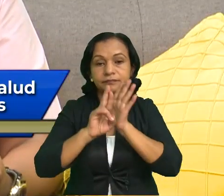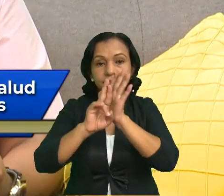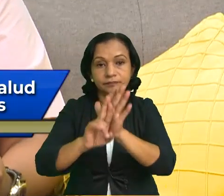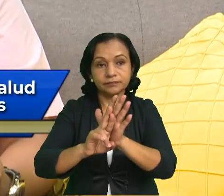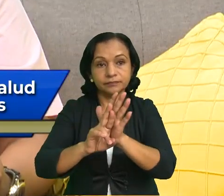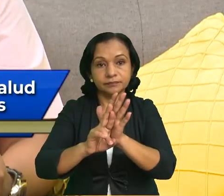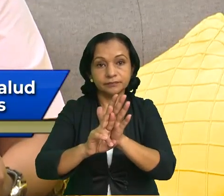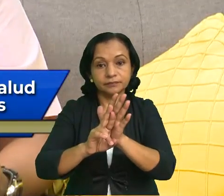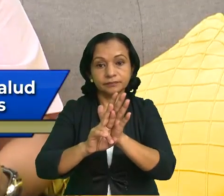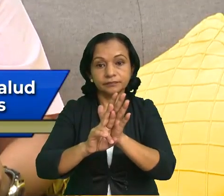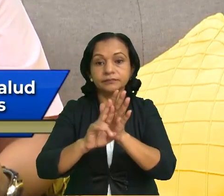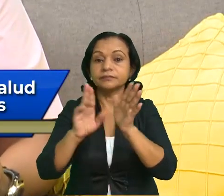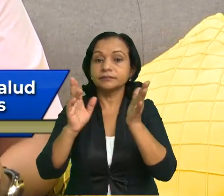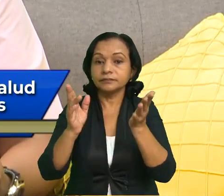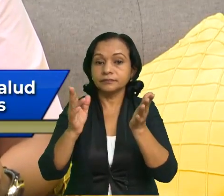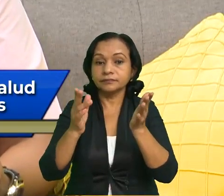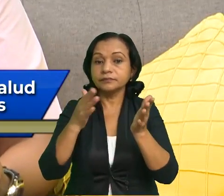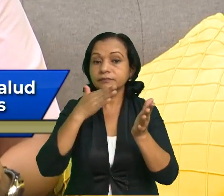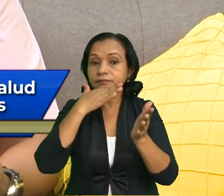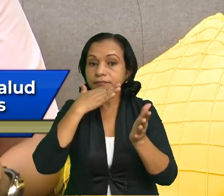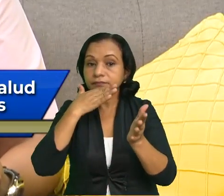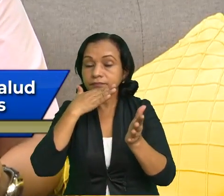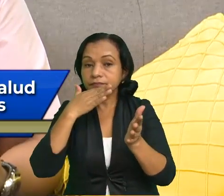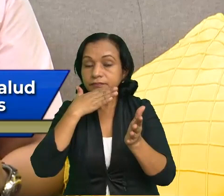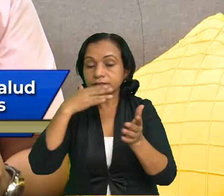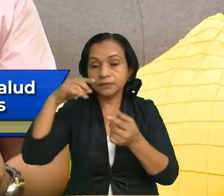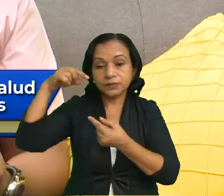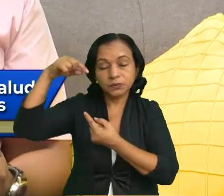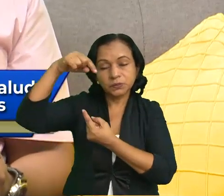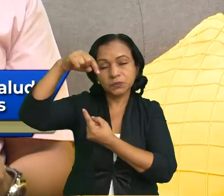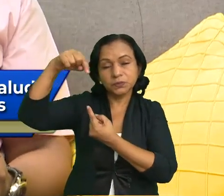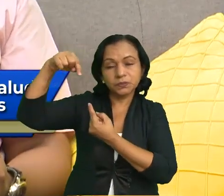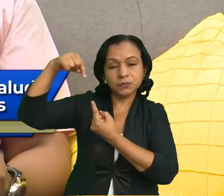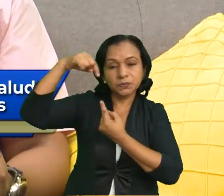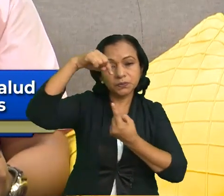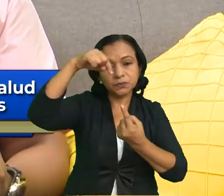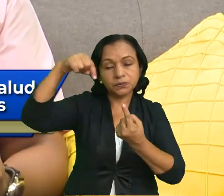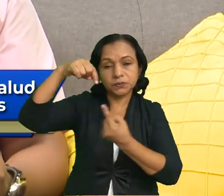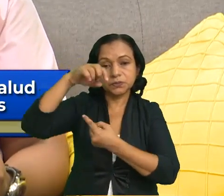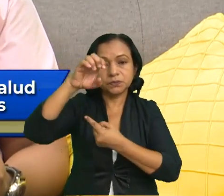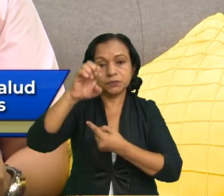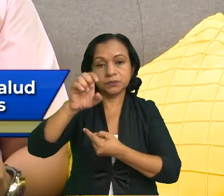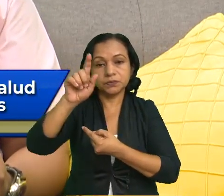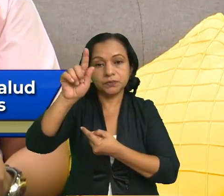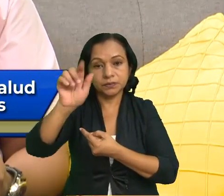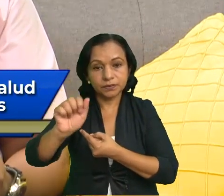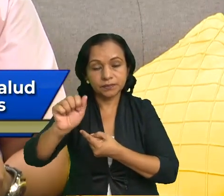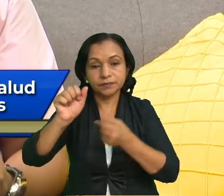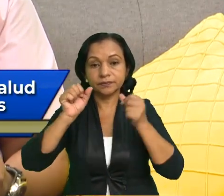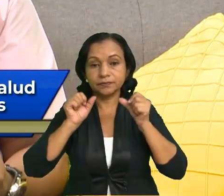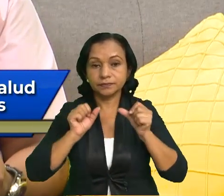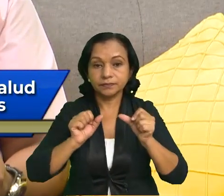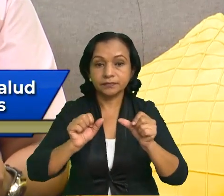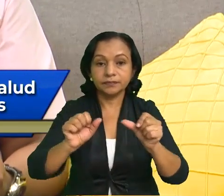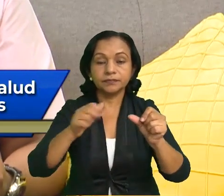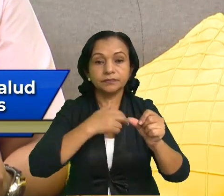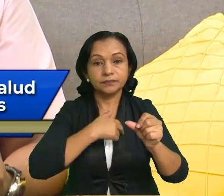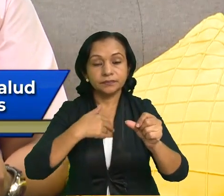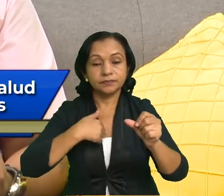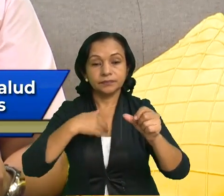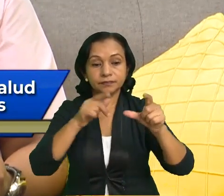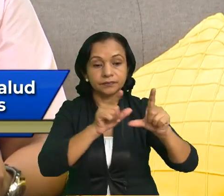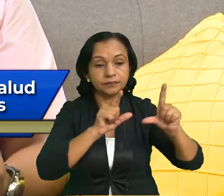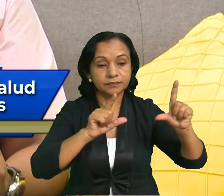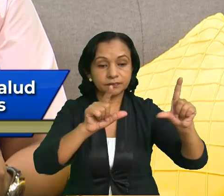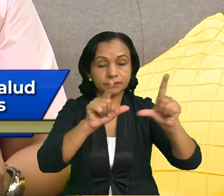integral en principio a la emergencia ocasionada por el huracán eta por el ingreso a nuestro territorio y la continuidad es decir en las zonas en las que